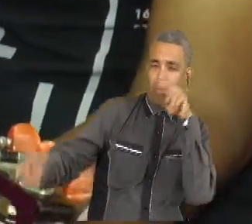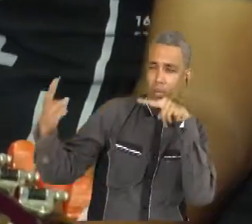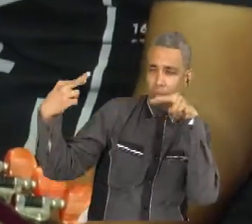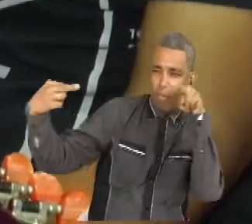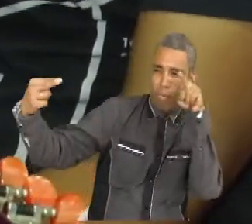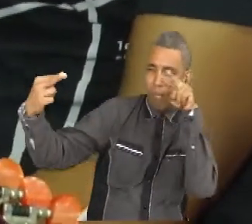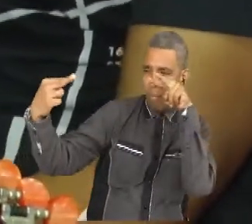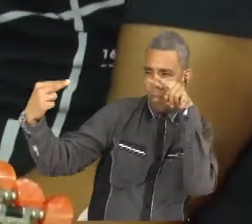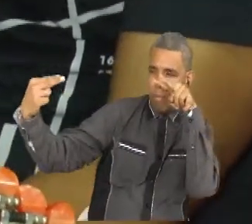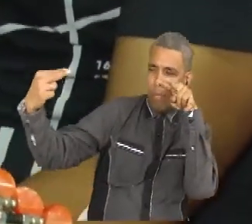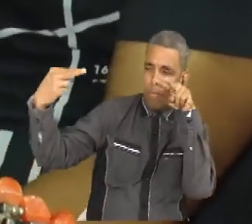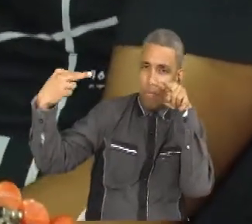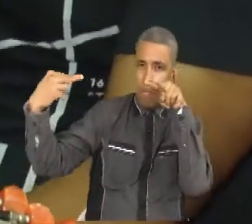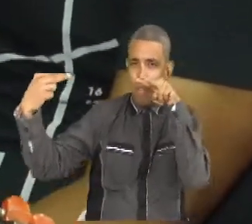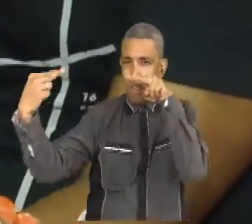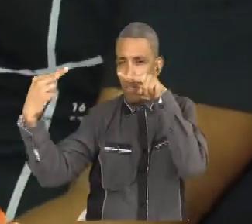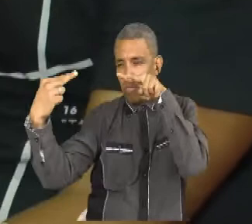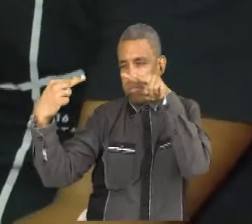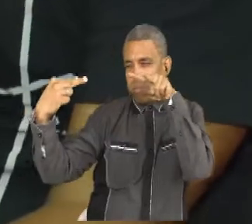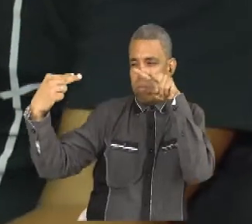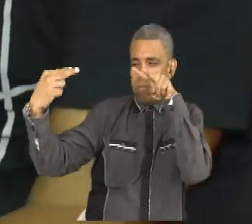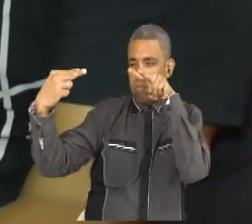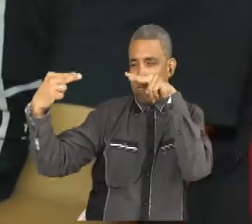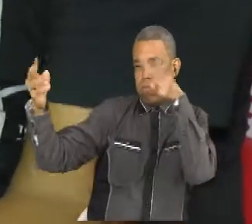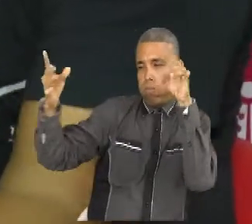tu mirar.